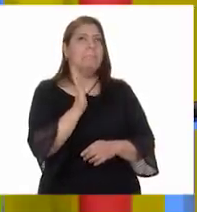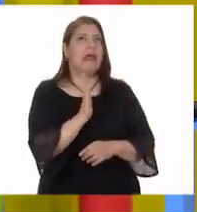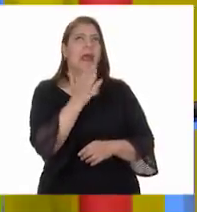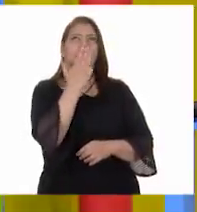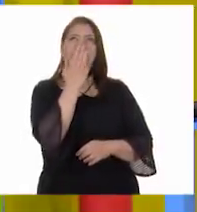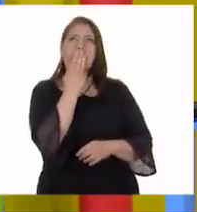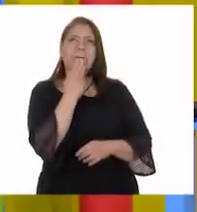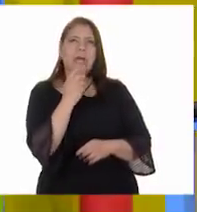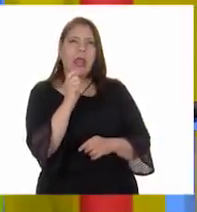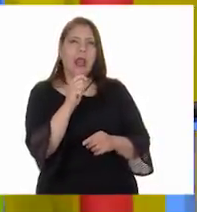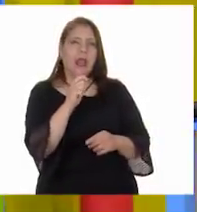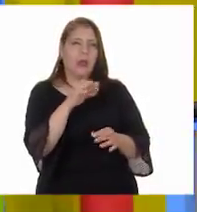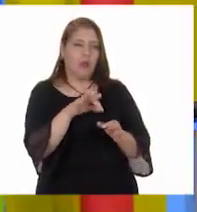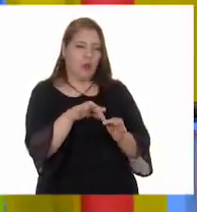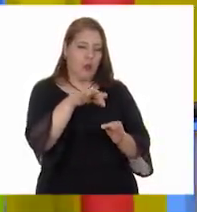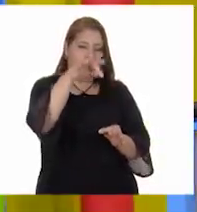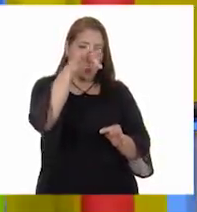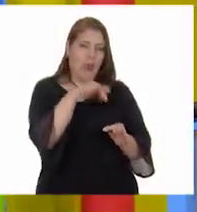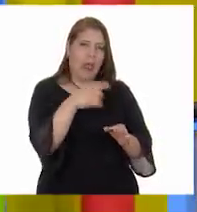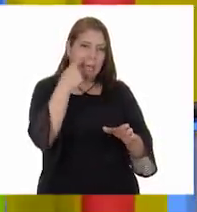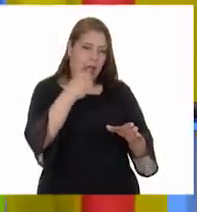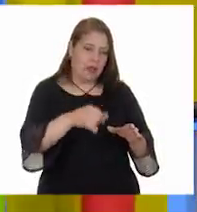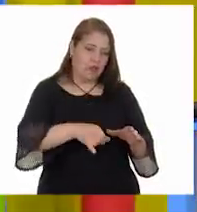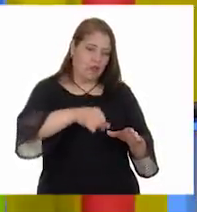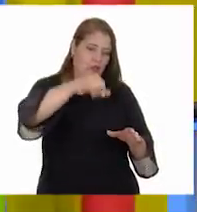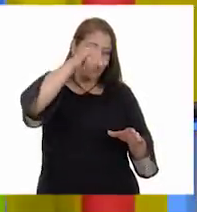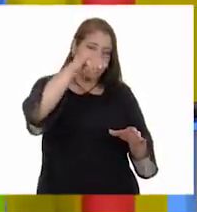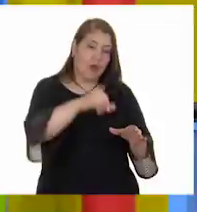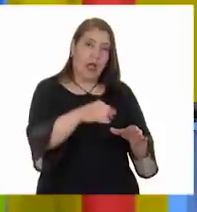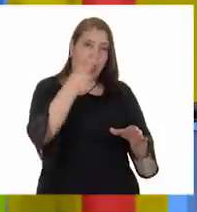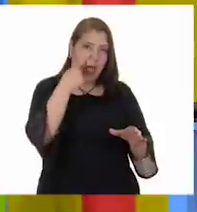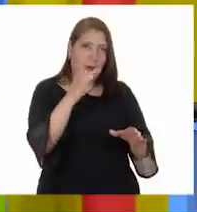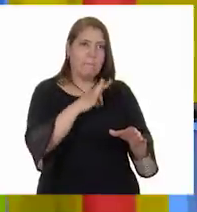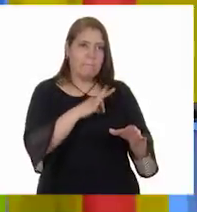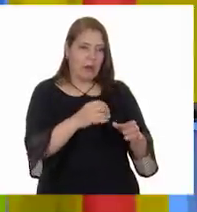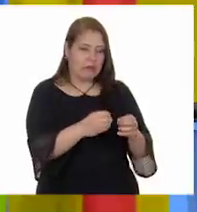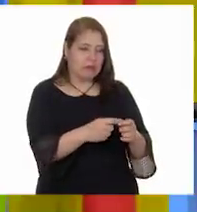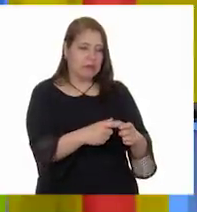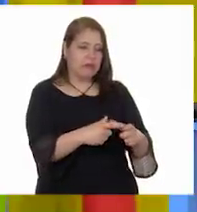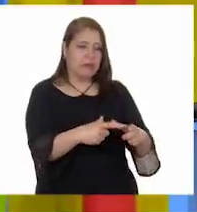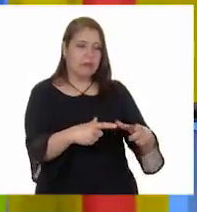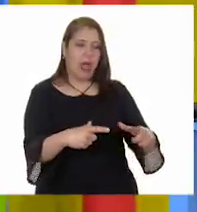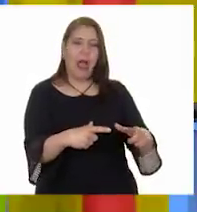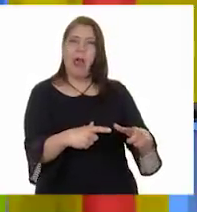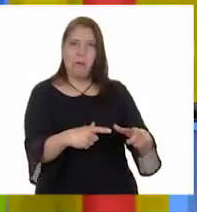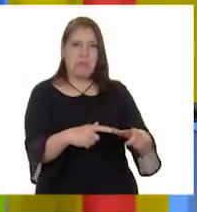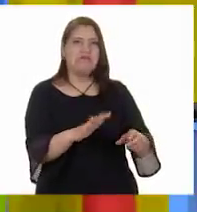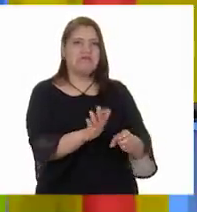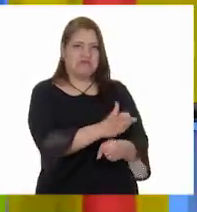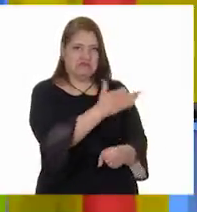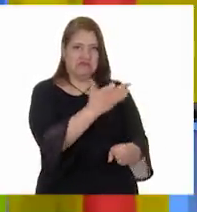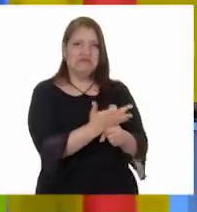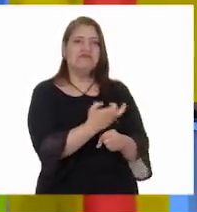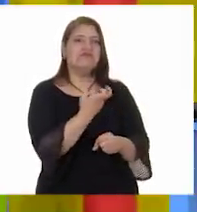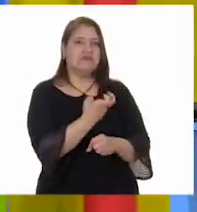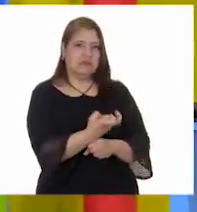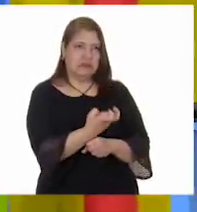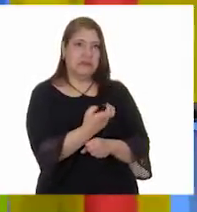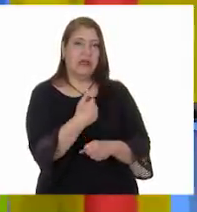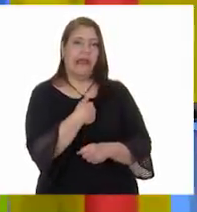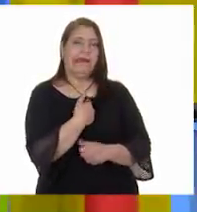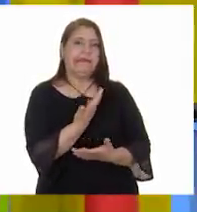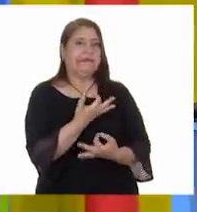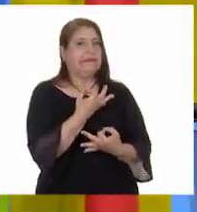¿no? Caía despacito, homogénea, se extendía bien en el sartén hasta cierto punto, hasta se me